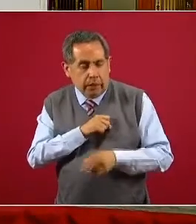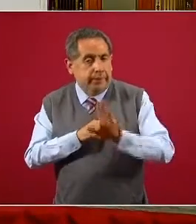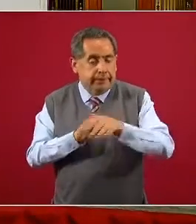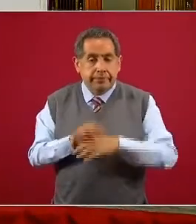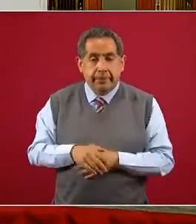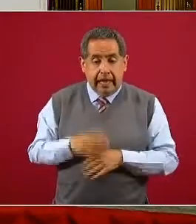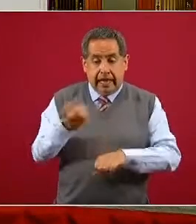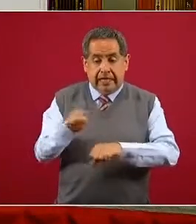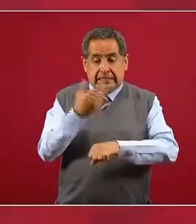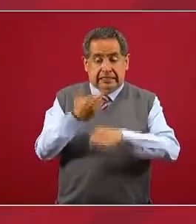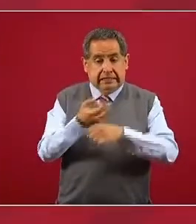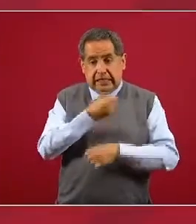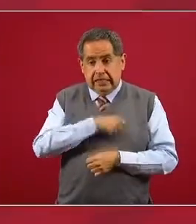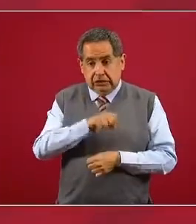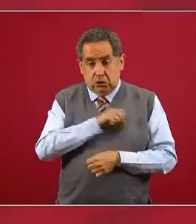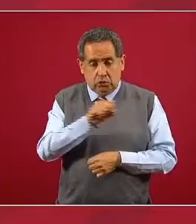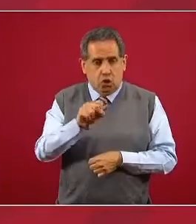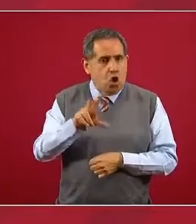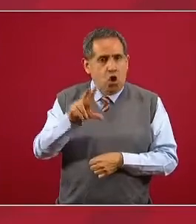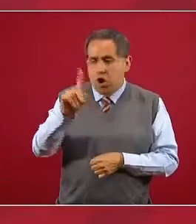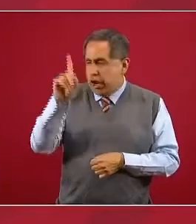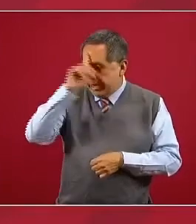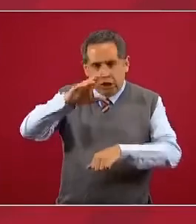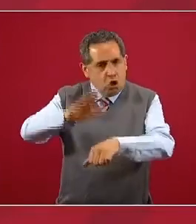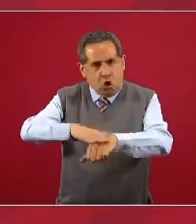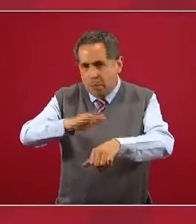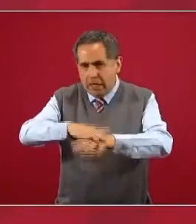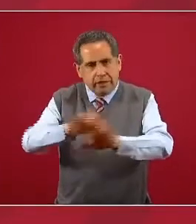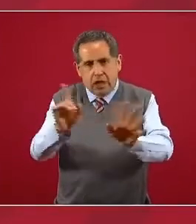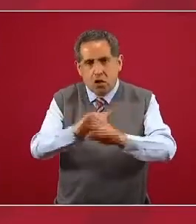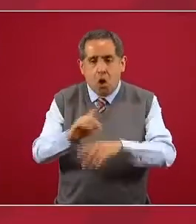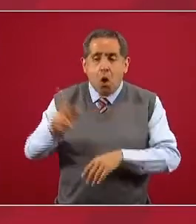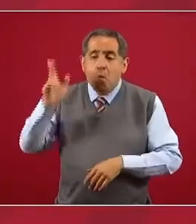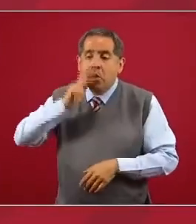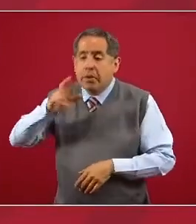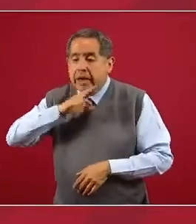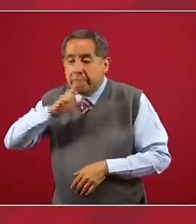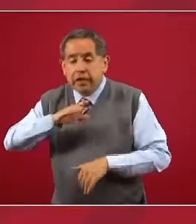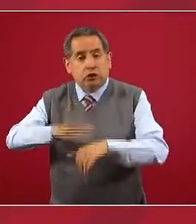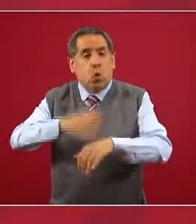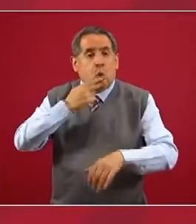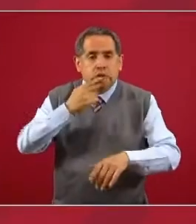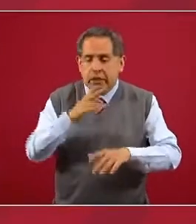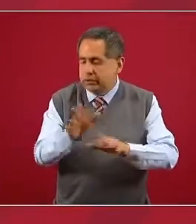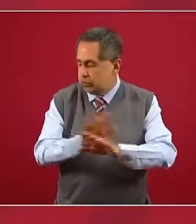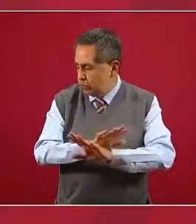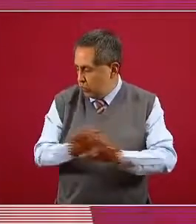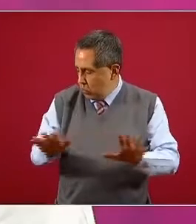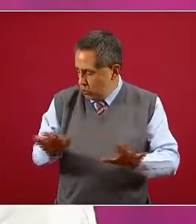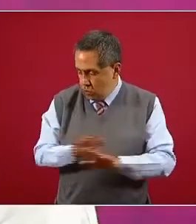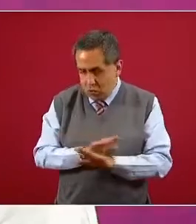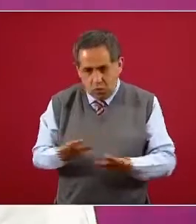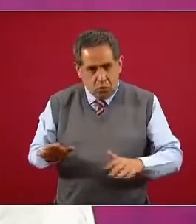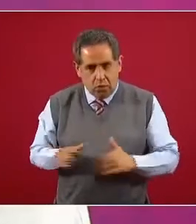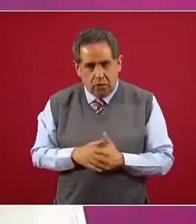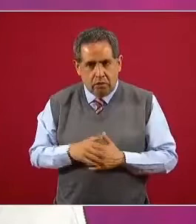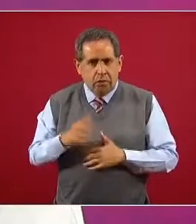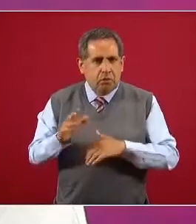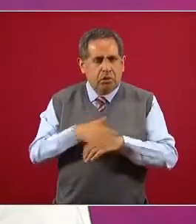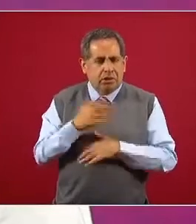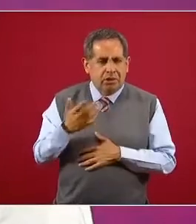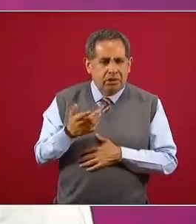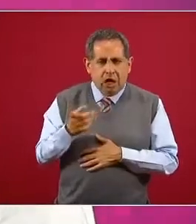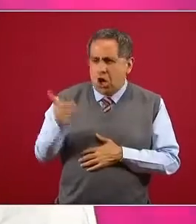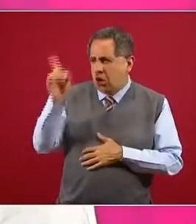Secretaría de Salud no recomienda el uso de pruebas rápidas. Y aquí parece haber una contradicción, porque si no